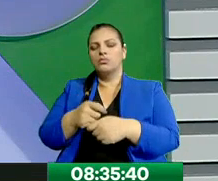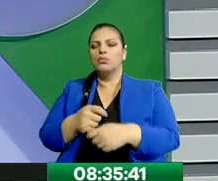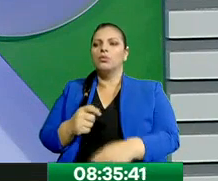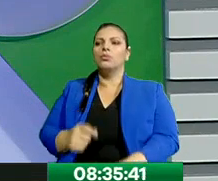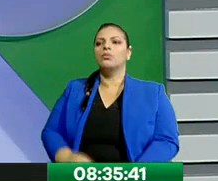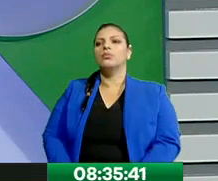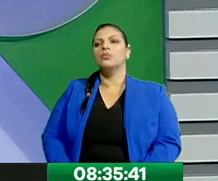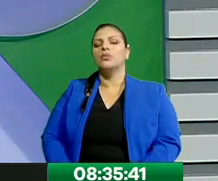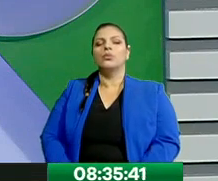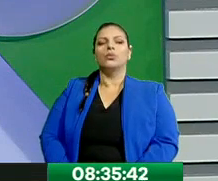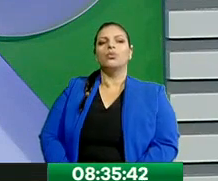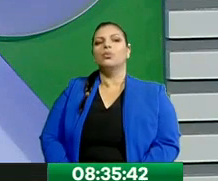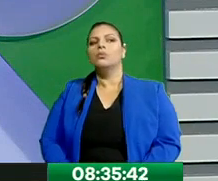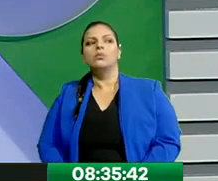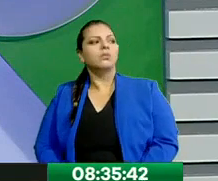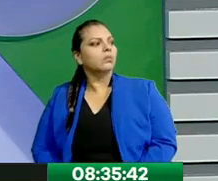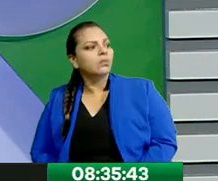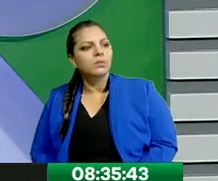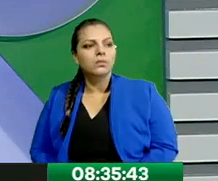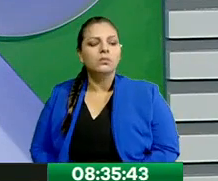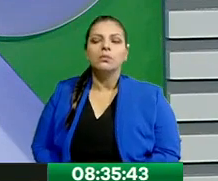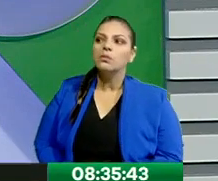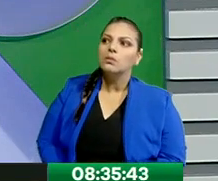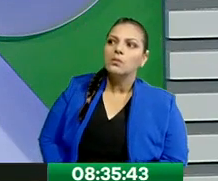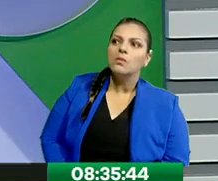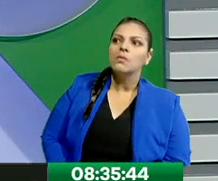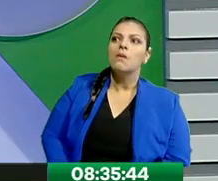ciudadela Sauce 6, al norte de la urbe.